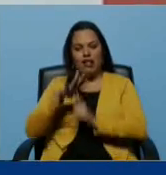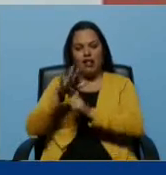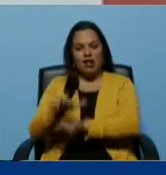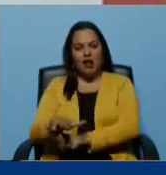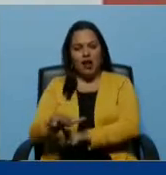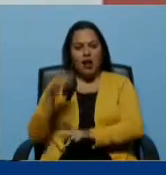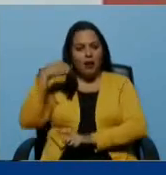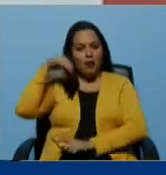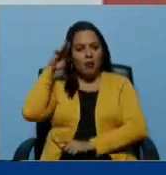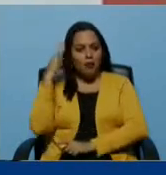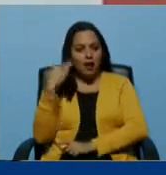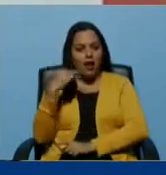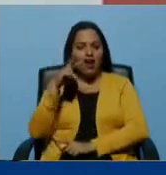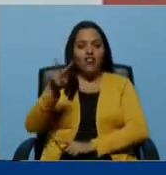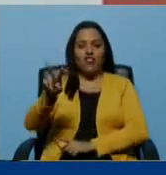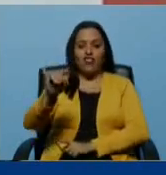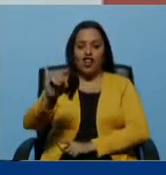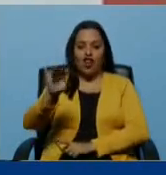María Violencia,